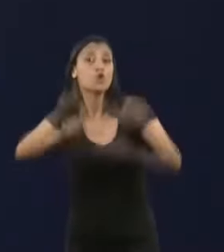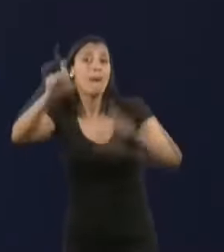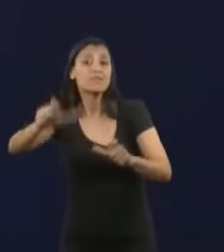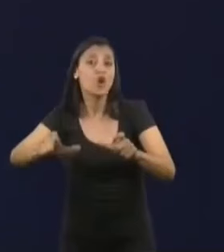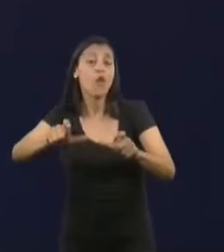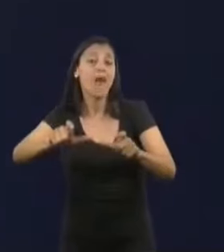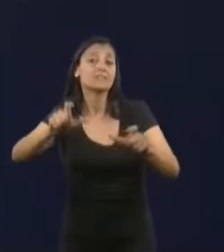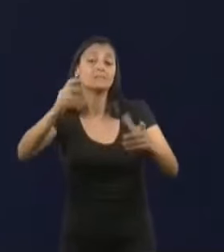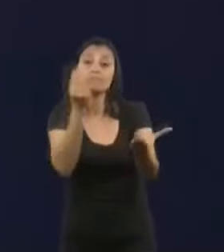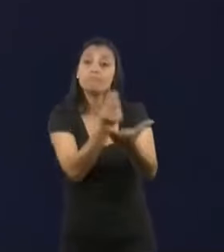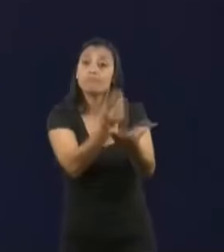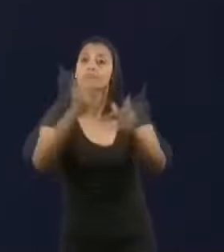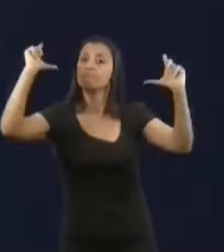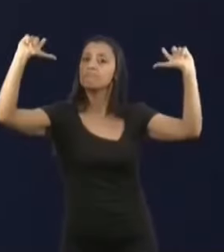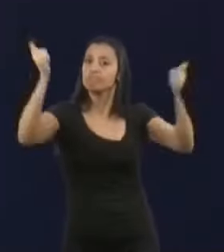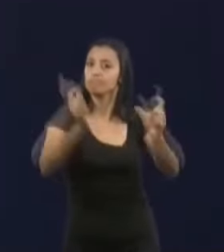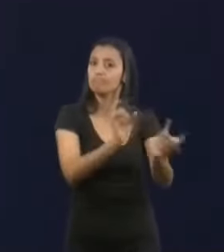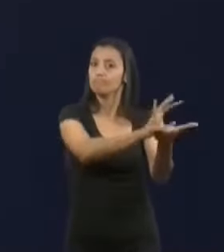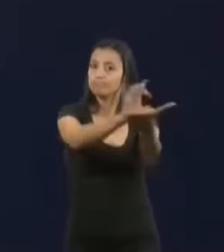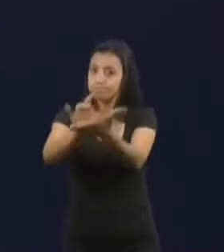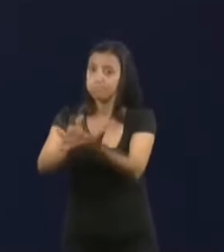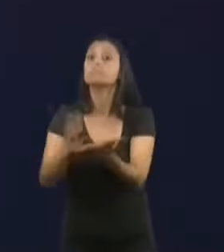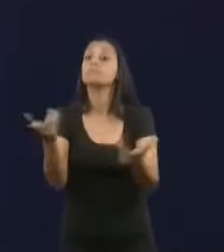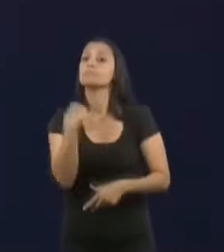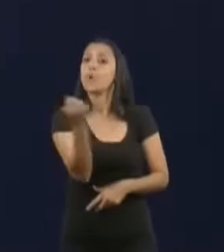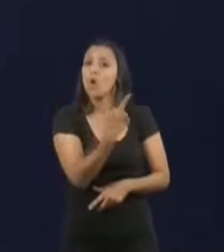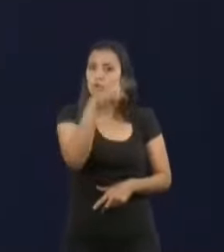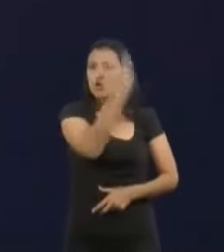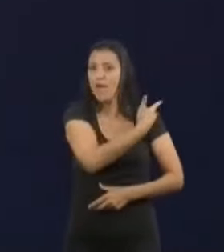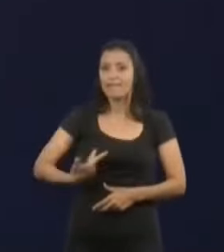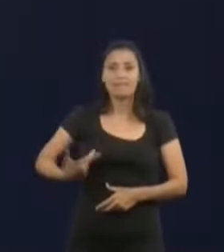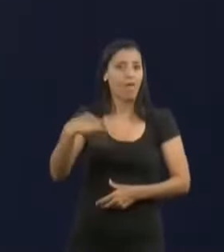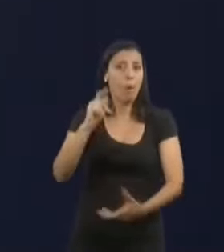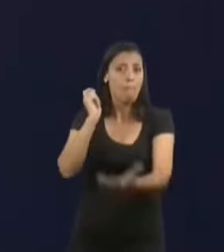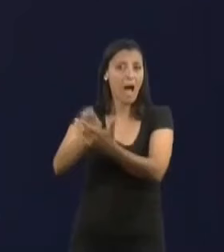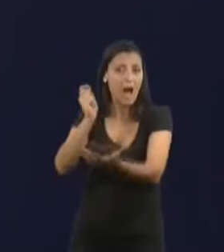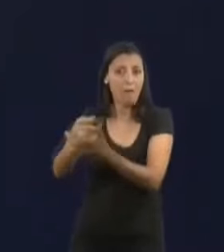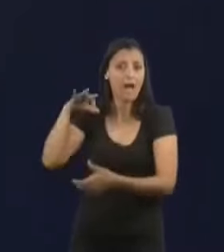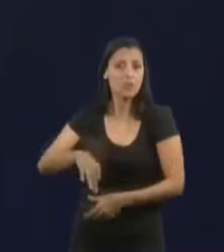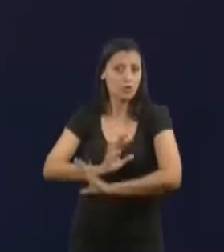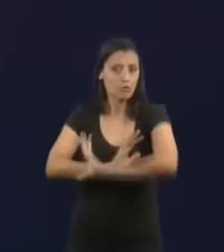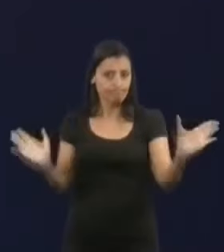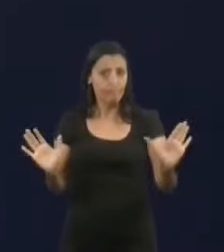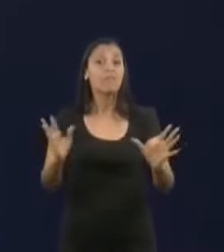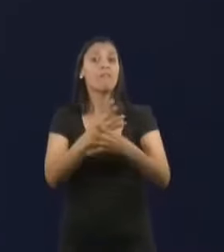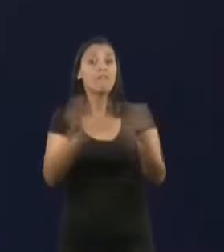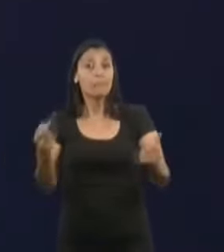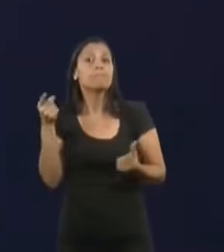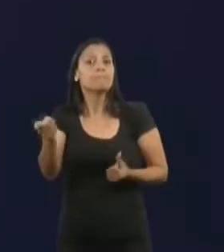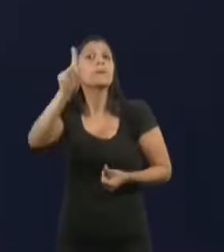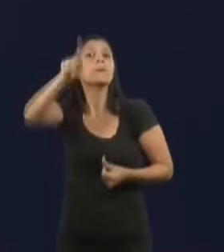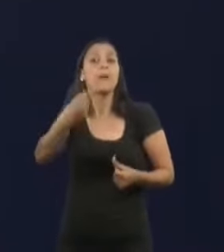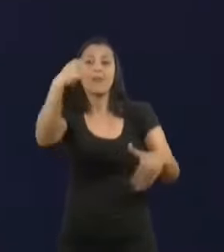trabajo eh menos que el estado va a tener no va a tener que pagar esos sueldos eh lo cual implica un